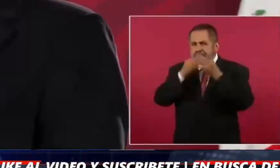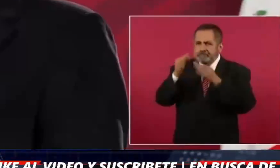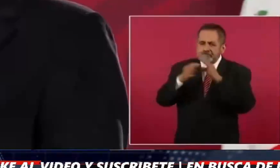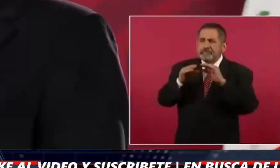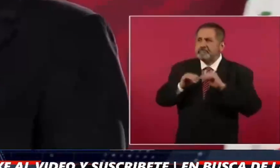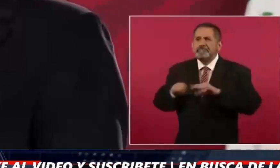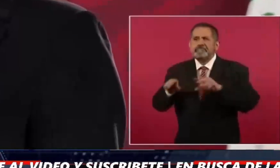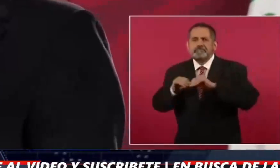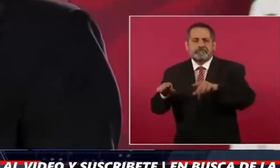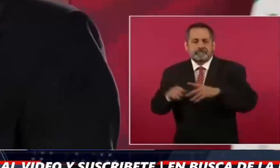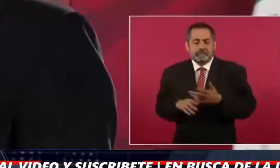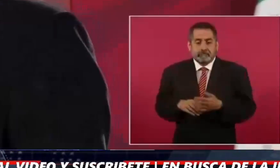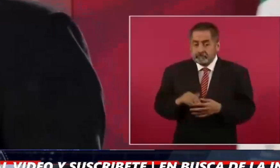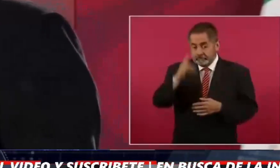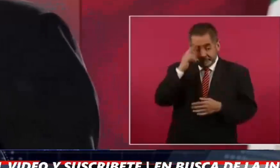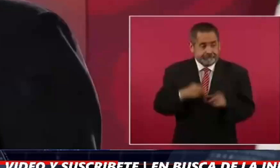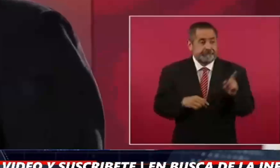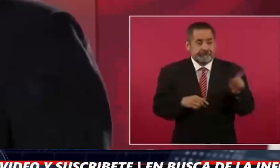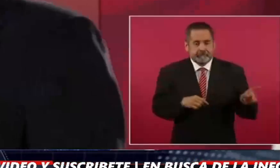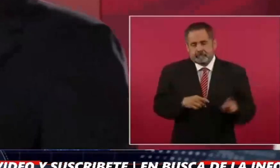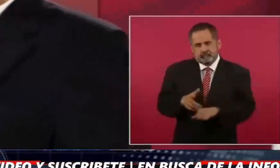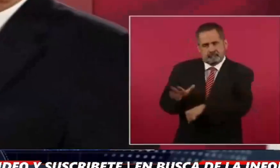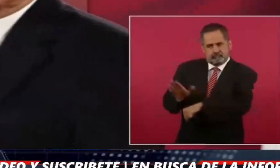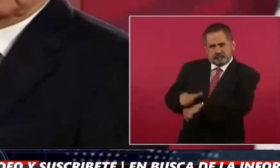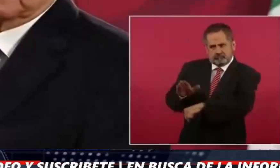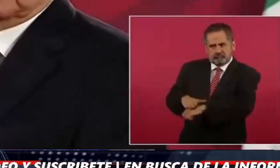recuerdo que él me advirtió